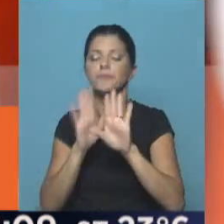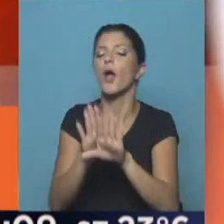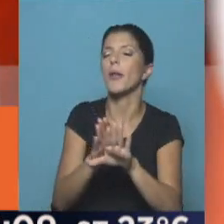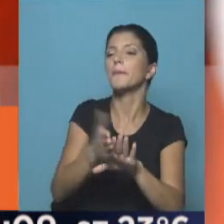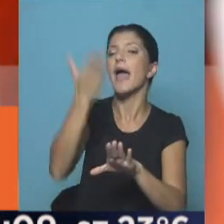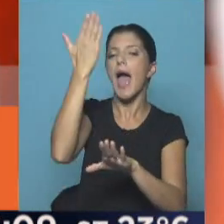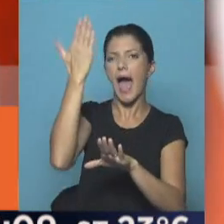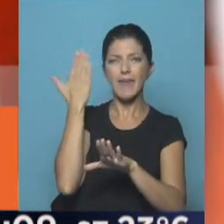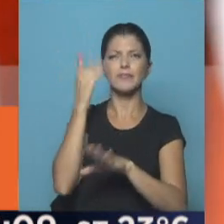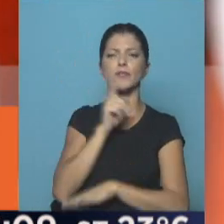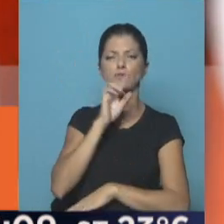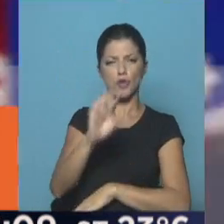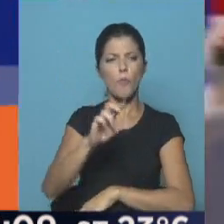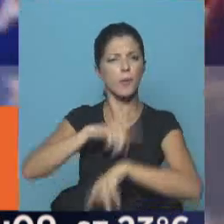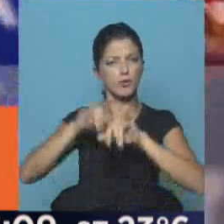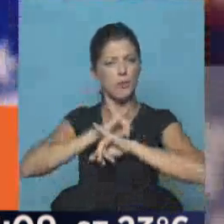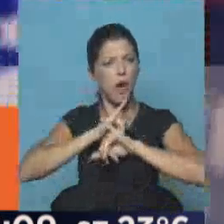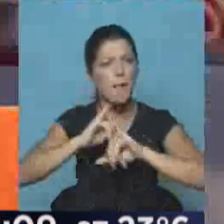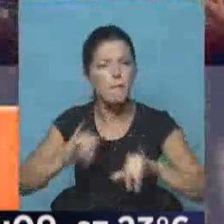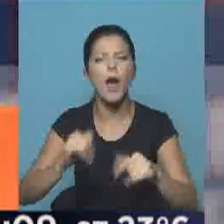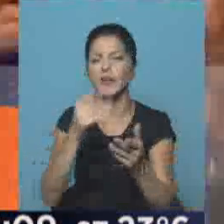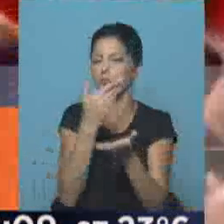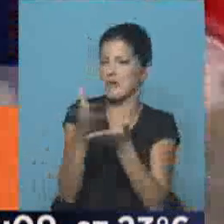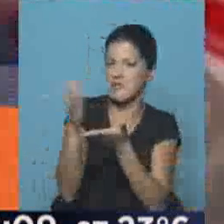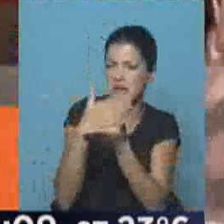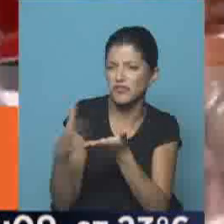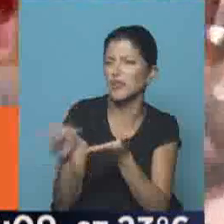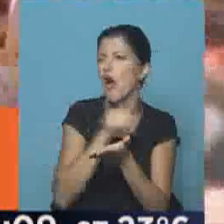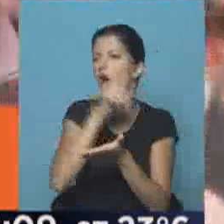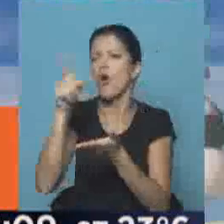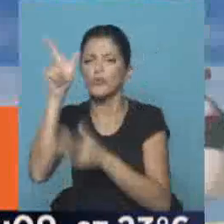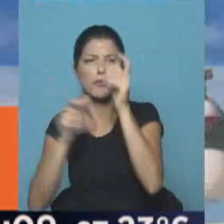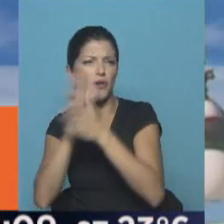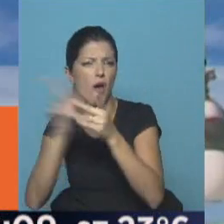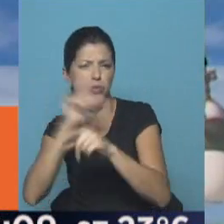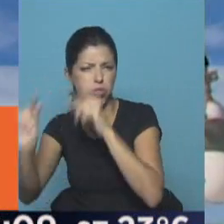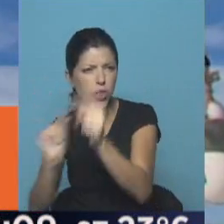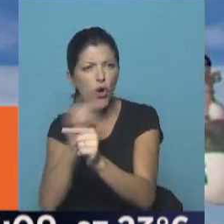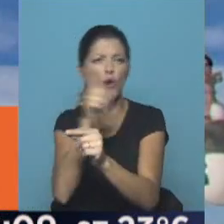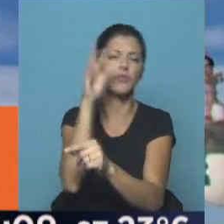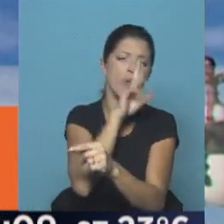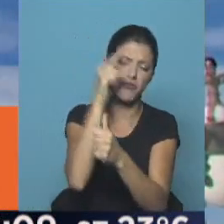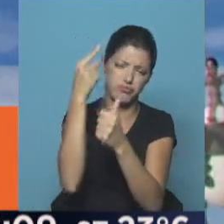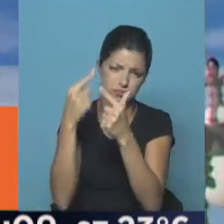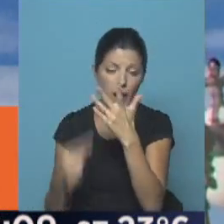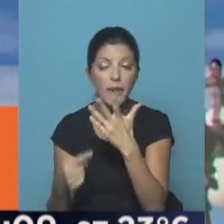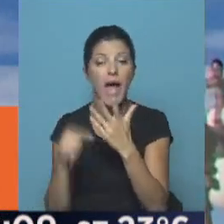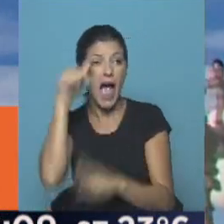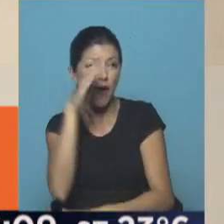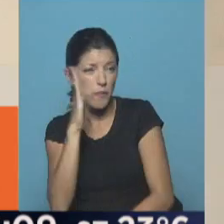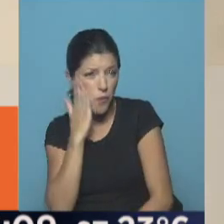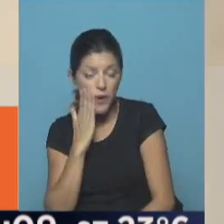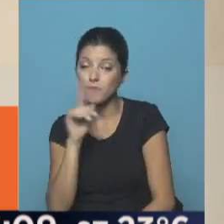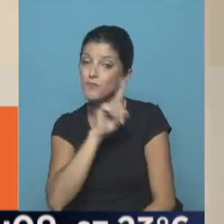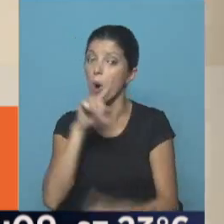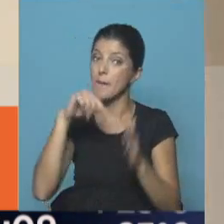la campaña? Racista, xenófobo, misógino. ¿Un corderito? No creo, pero realmente la política